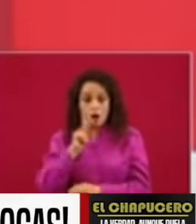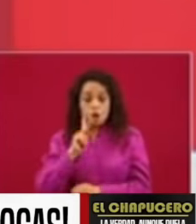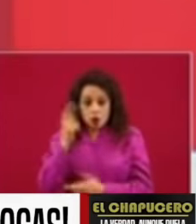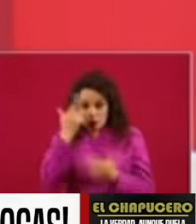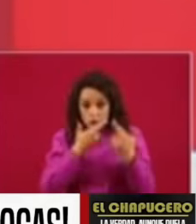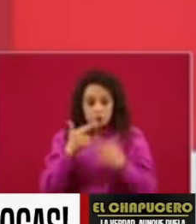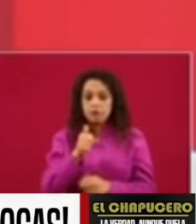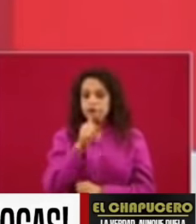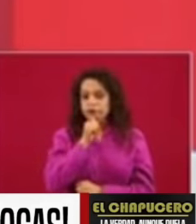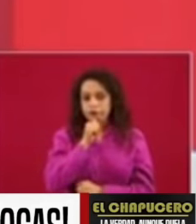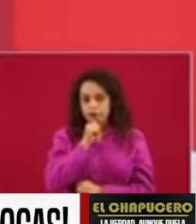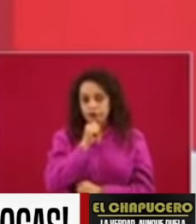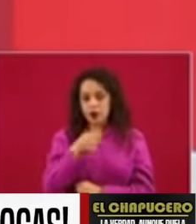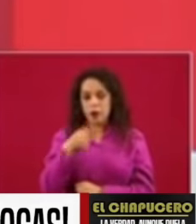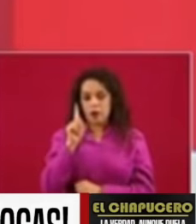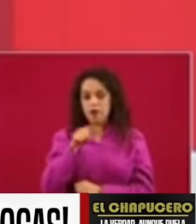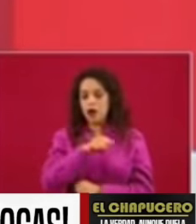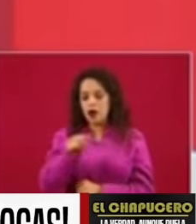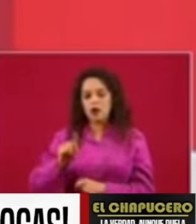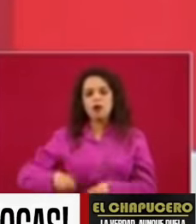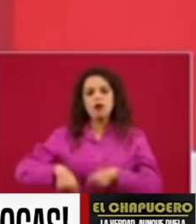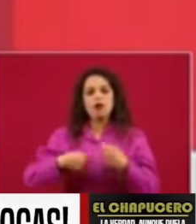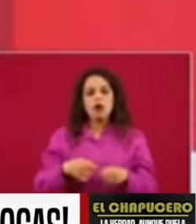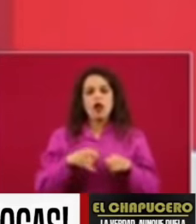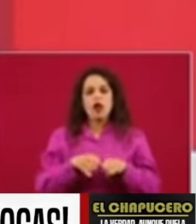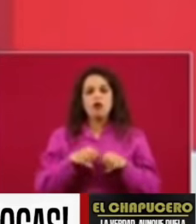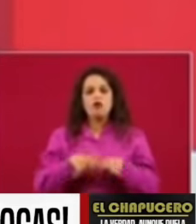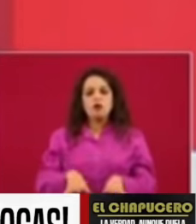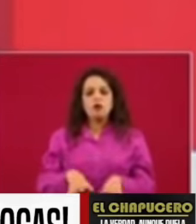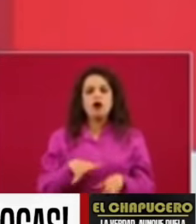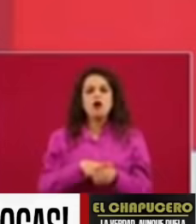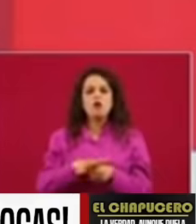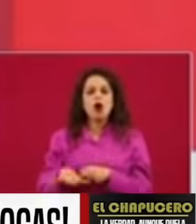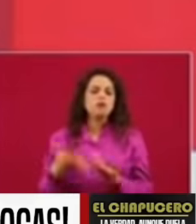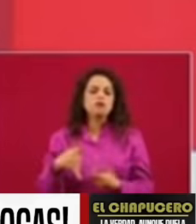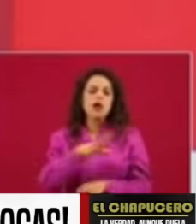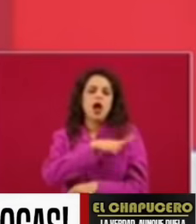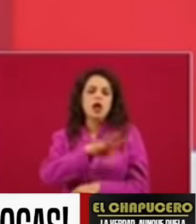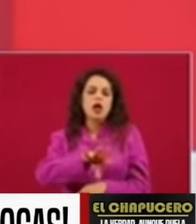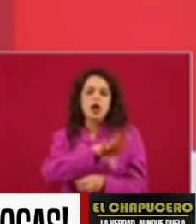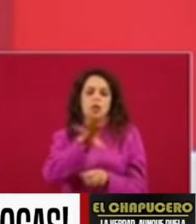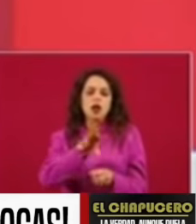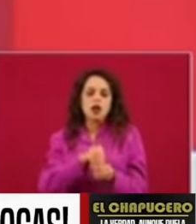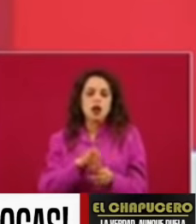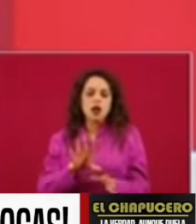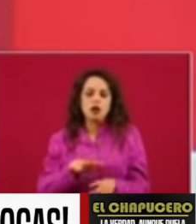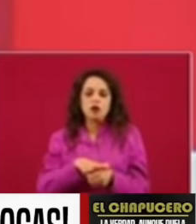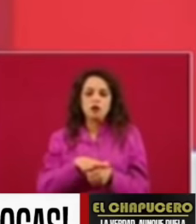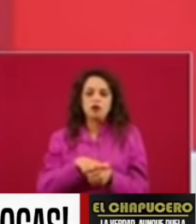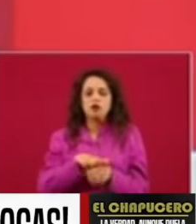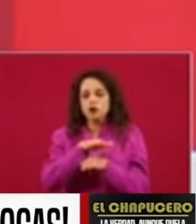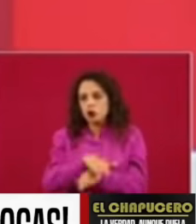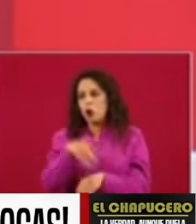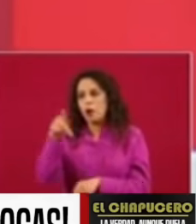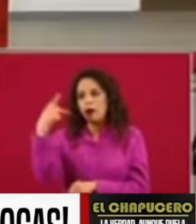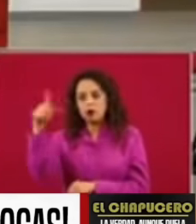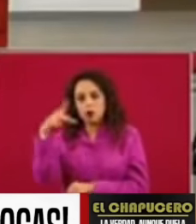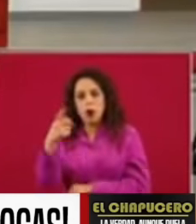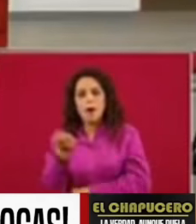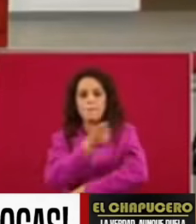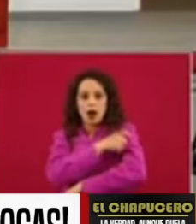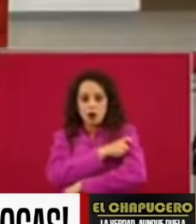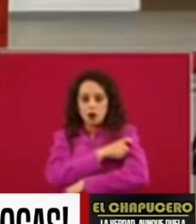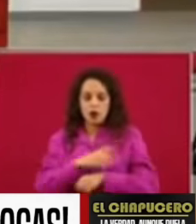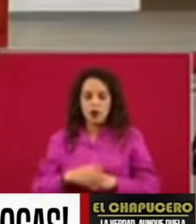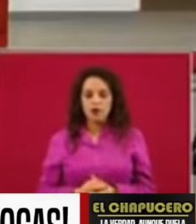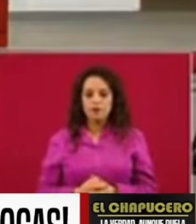han compartido, digamos, información general de los aspectos de su vacuna, pero hasta donde